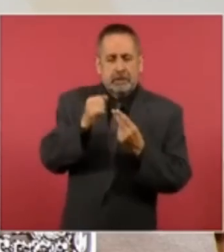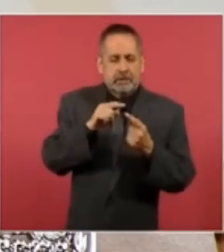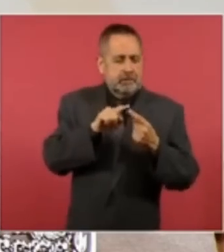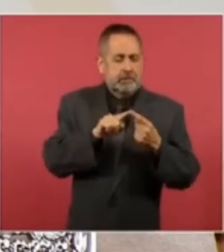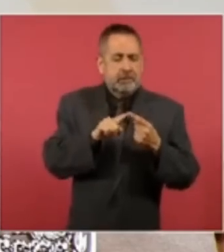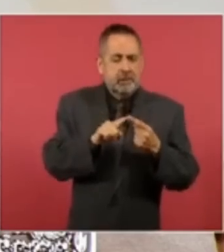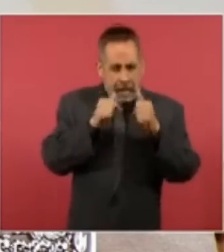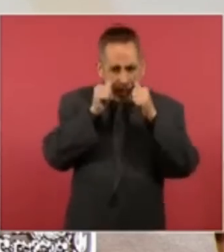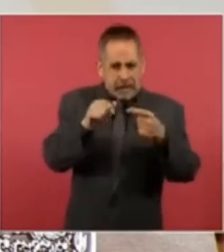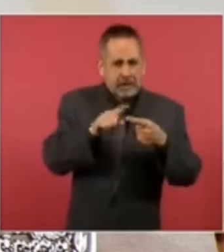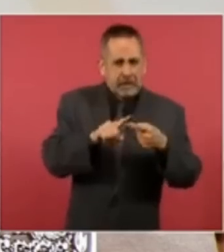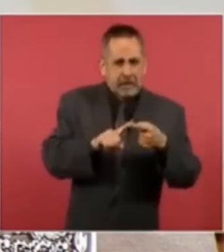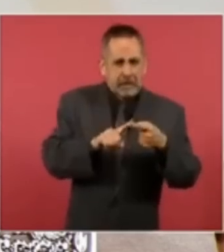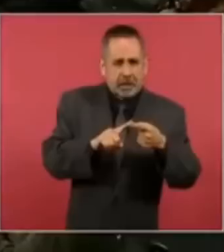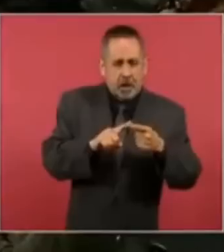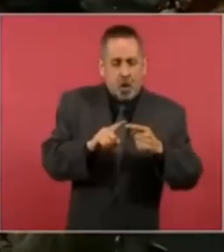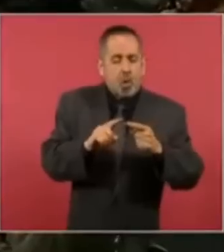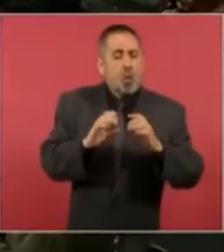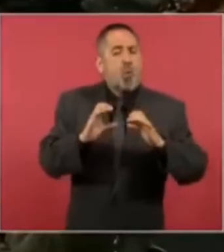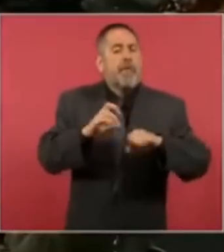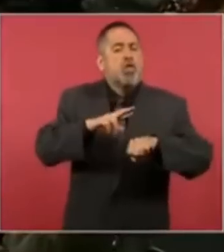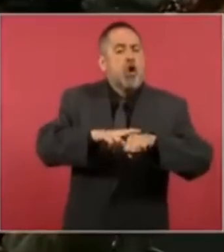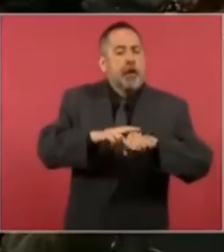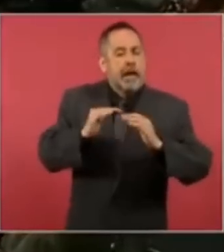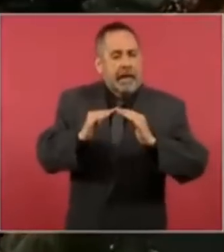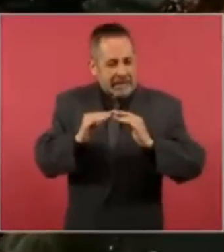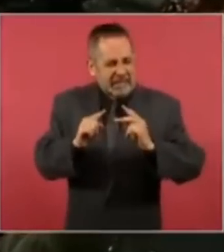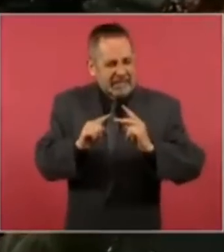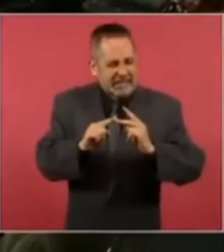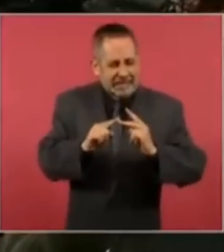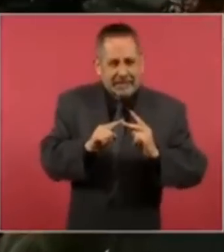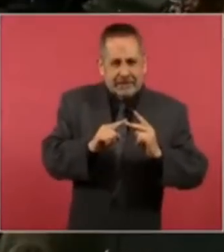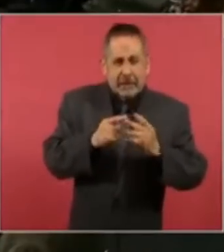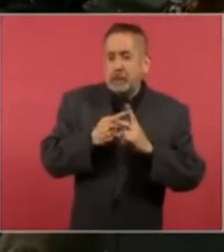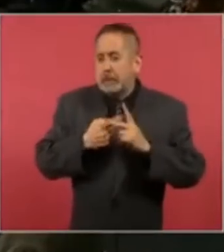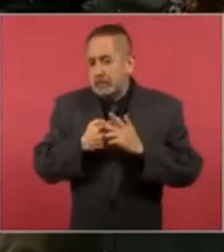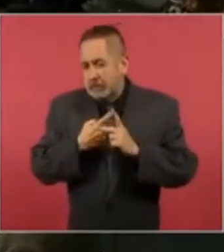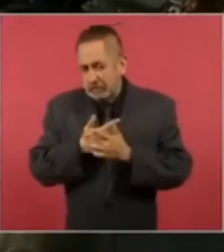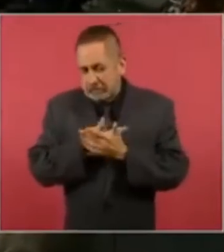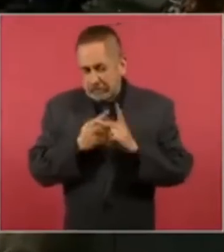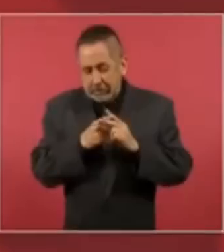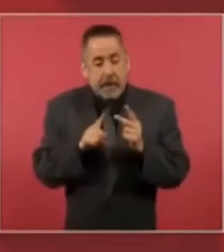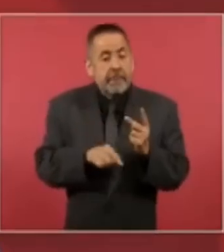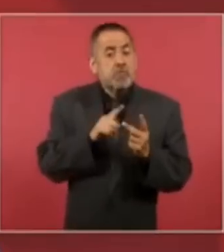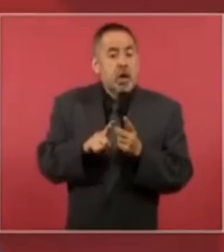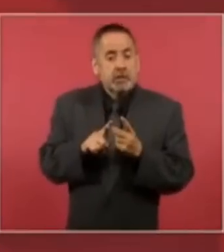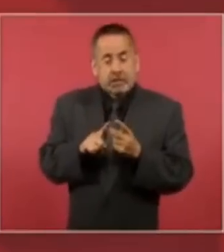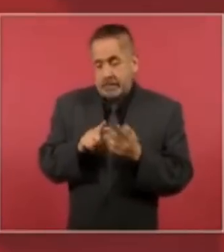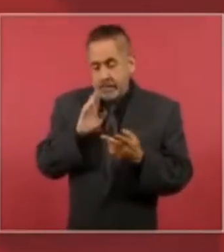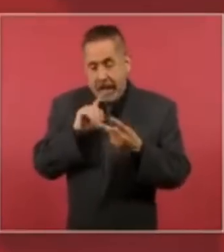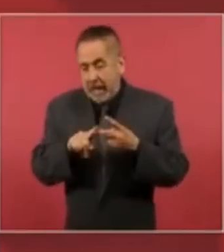la atención de cuidadores en casas y hace ese cálculo, y después hace un cálculo